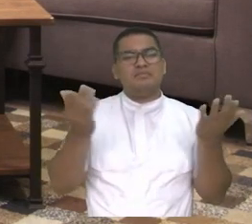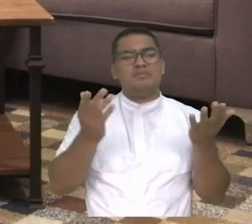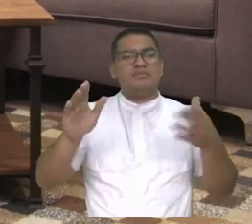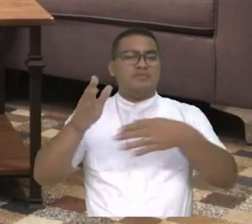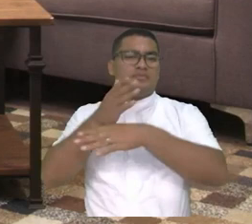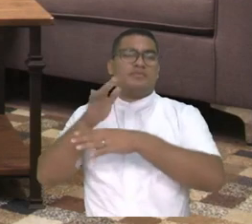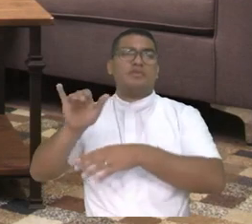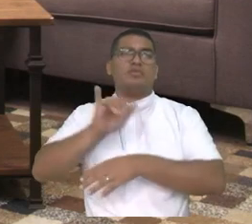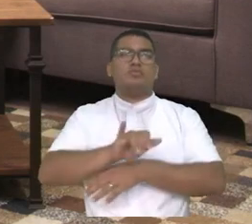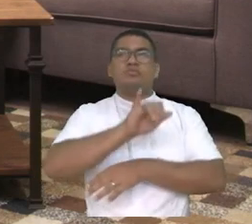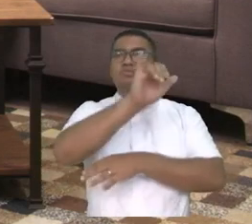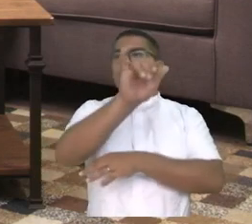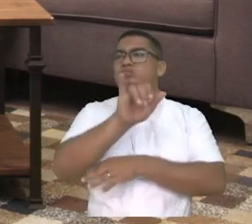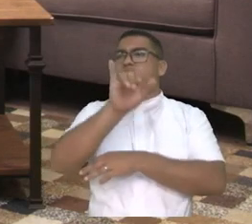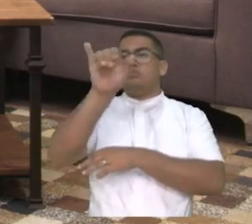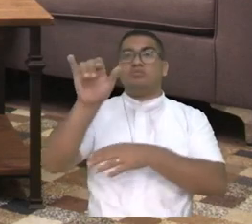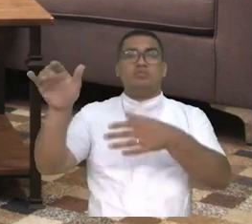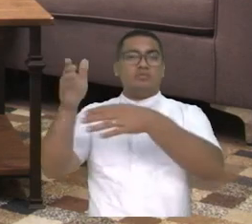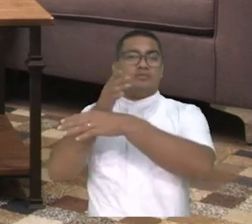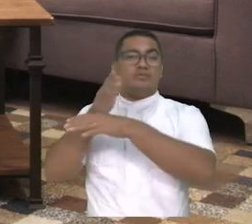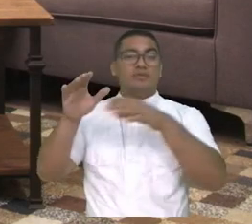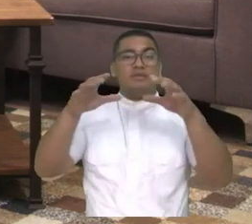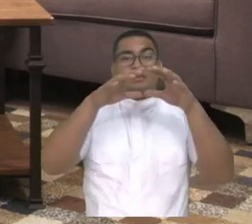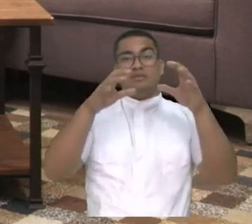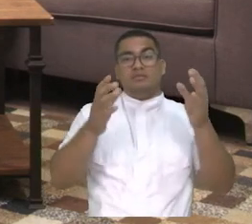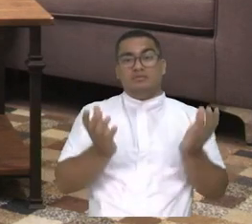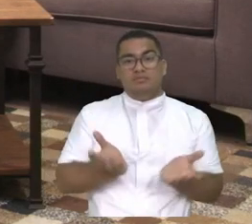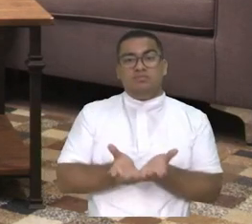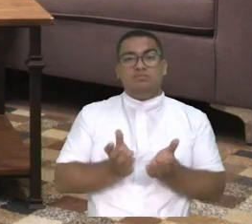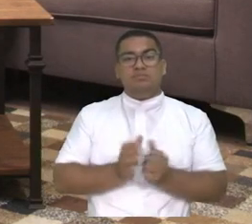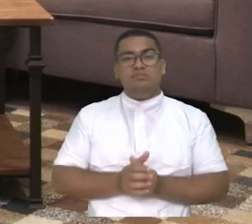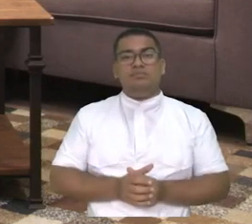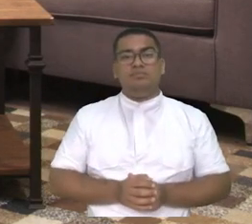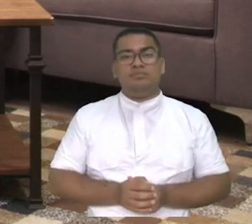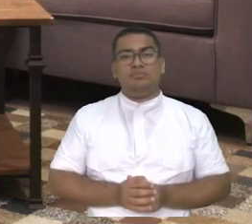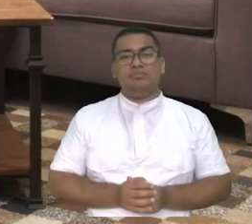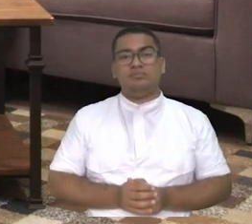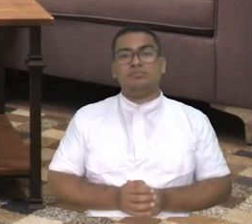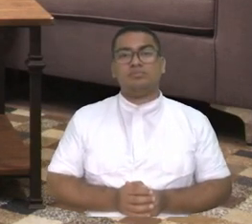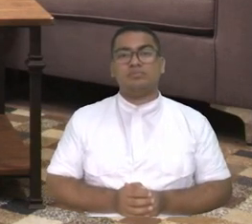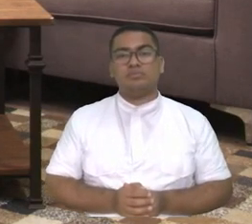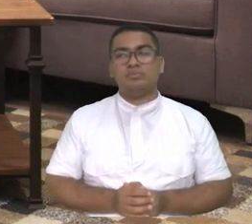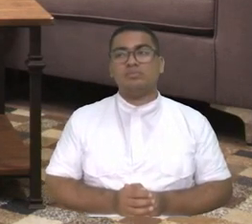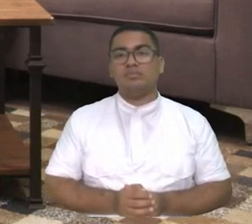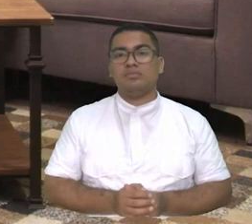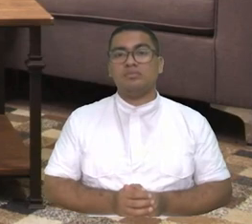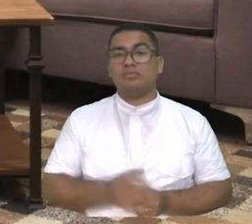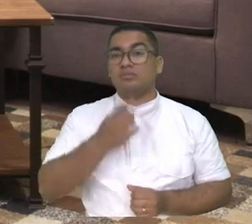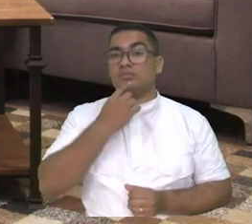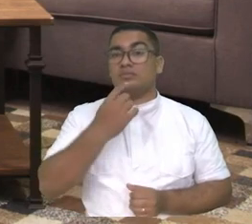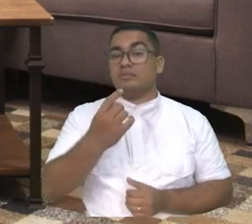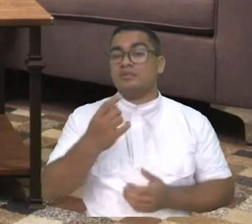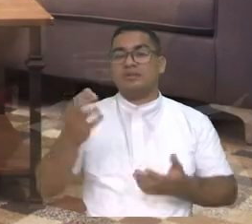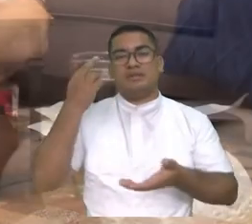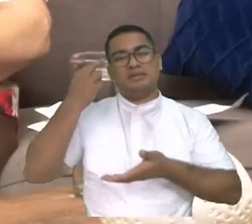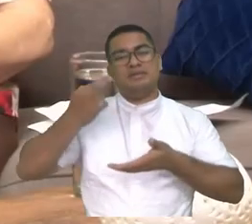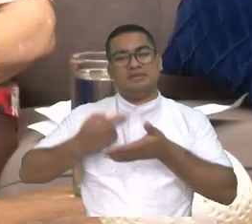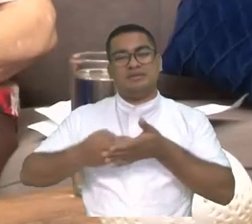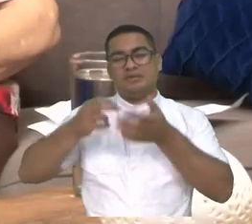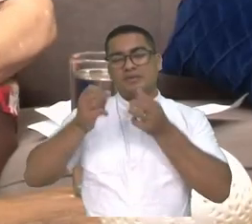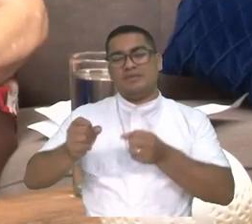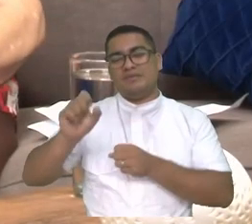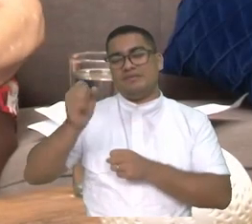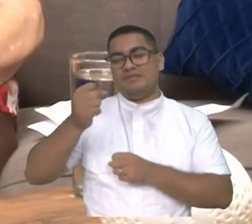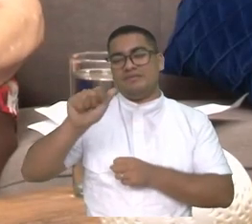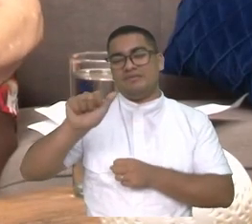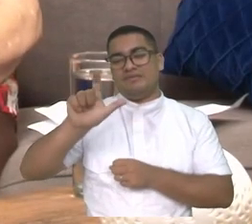viajes por prácticamente de todo el planeta, ¿no? Bueno, vuelvo a Salomón de la Selva. En primer lugar,